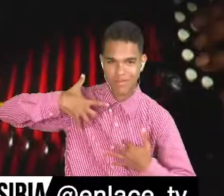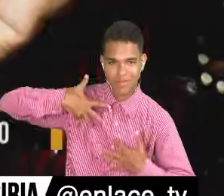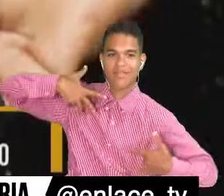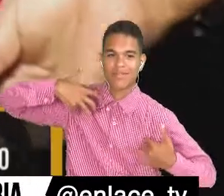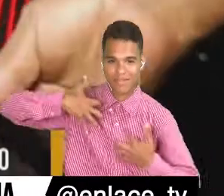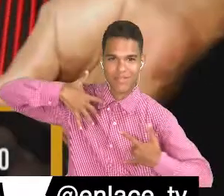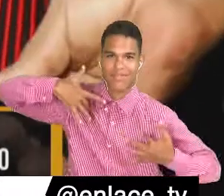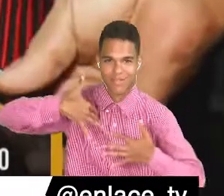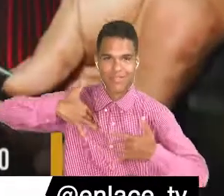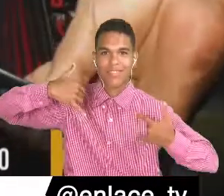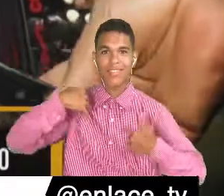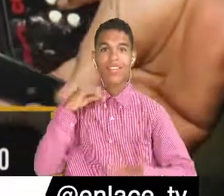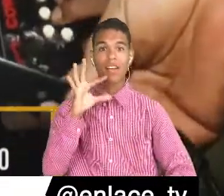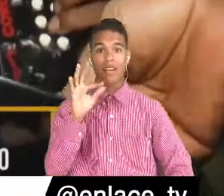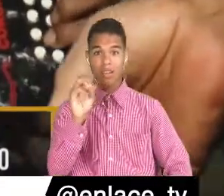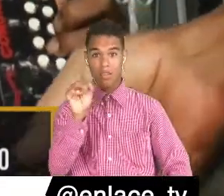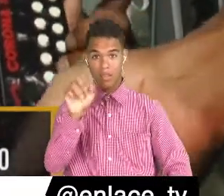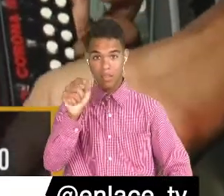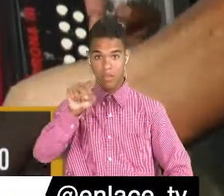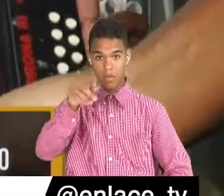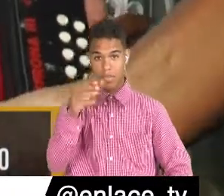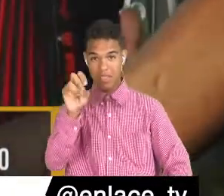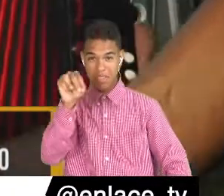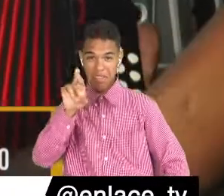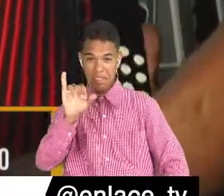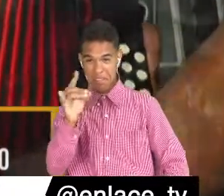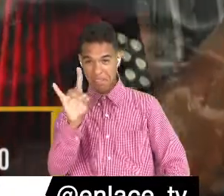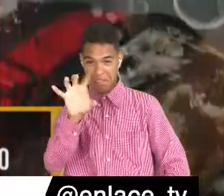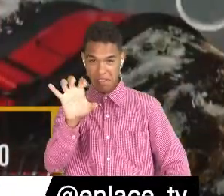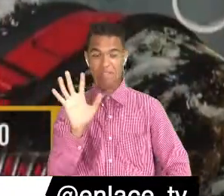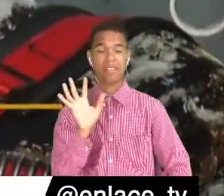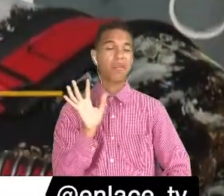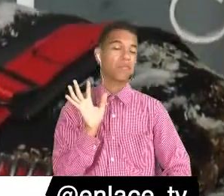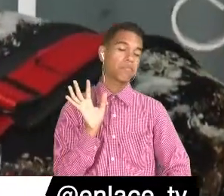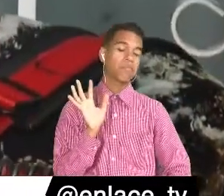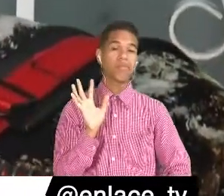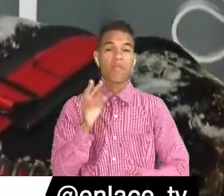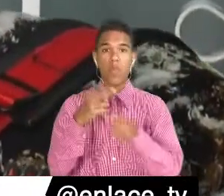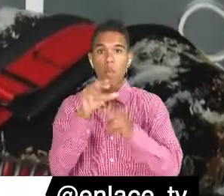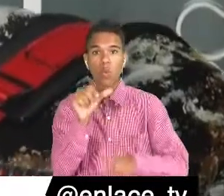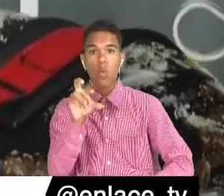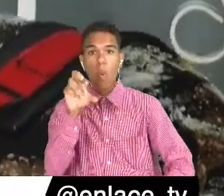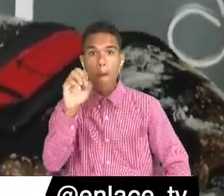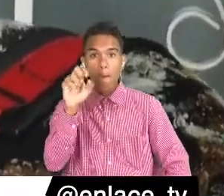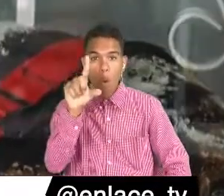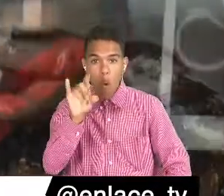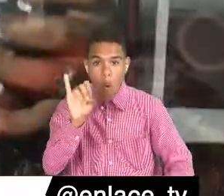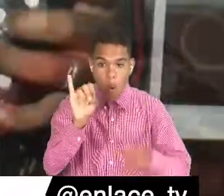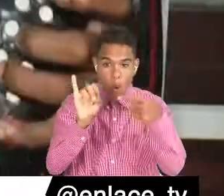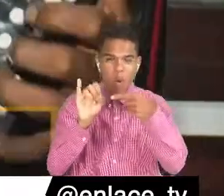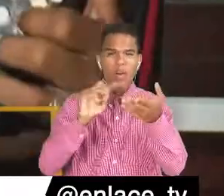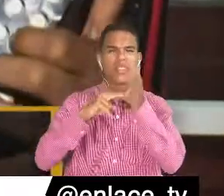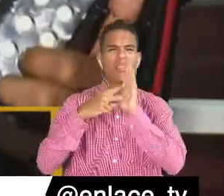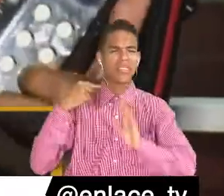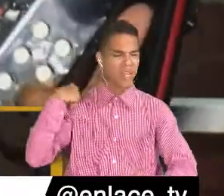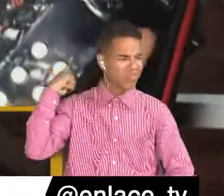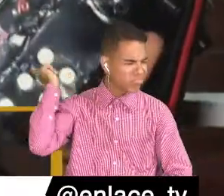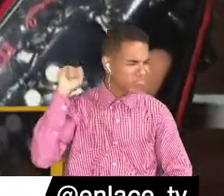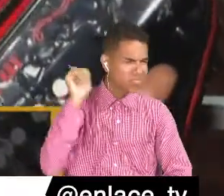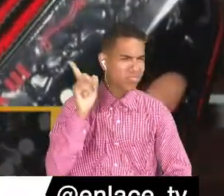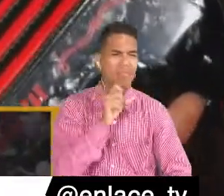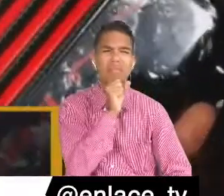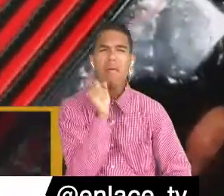Si decimos Tomás Enrique Oviedo, quizás su nombre no diga nada, pero si mencionamos al Poli, todos sabemos que se trata del acordeonero más viejo que tiene Barranca Bermeja